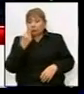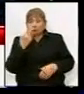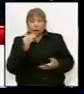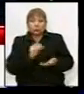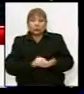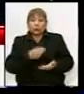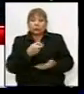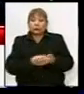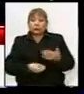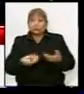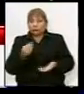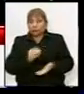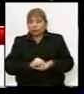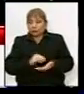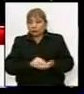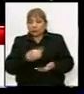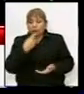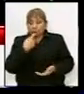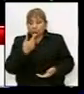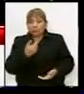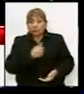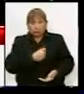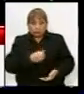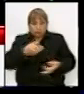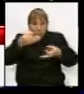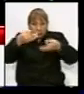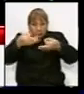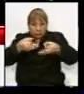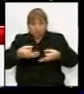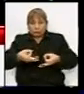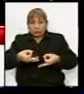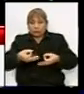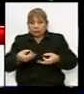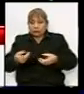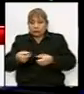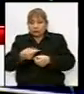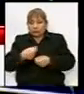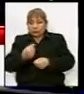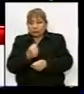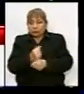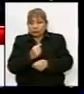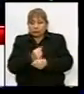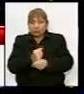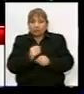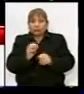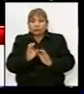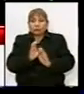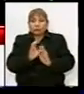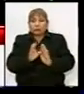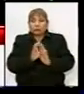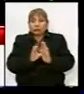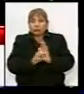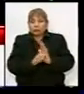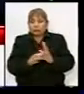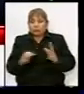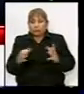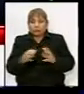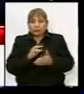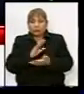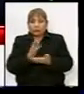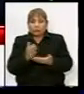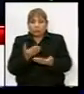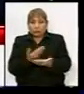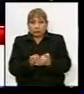más pero tengan la plena seguridad que se ha trabajado desde la comisión de constitución con el consenso de la totalidad